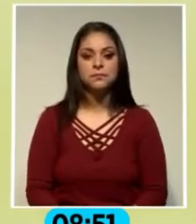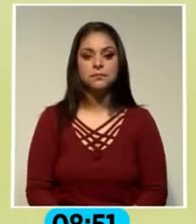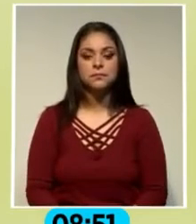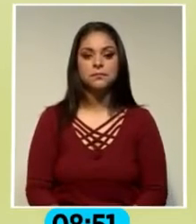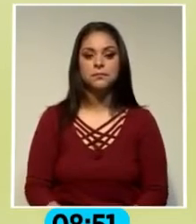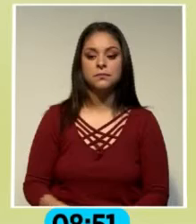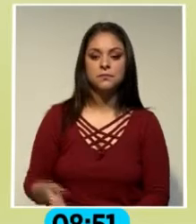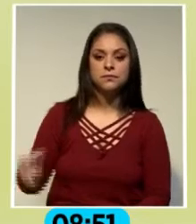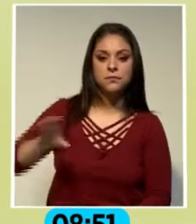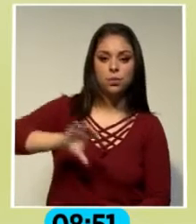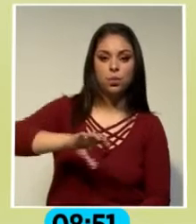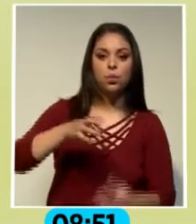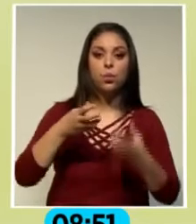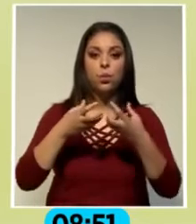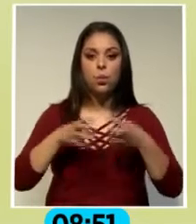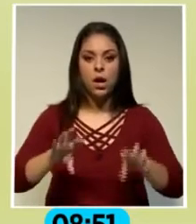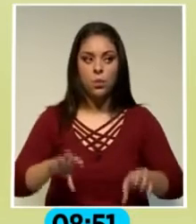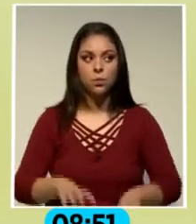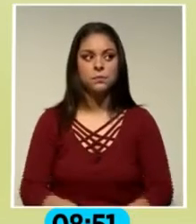huevo,